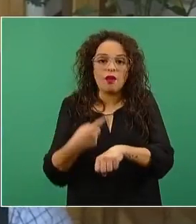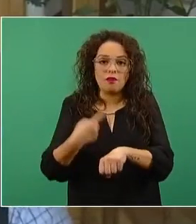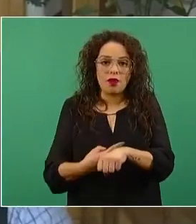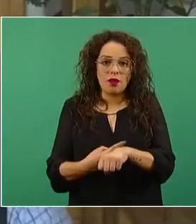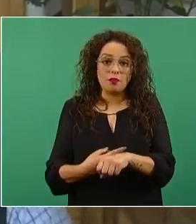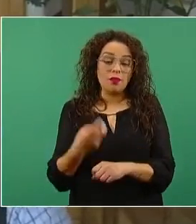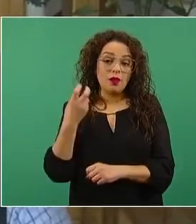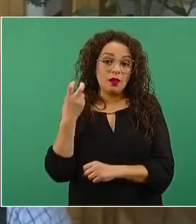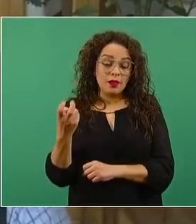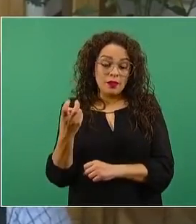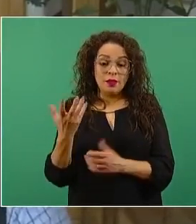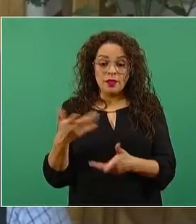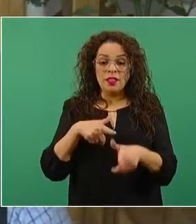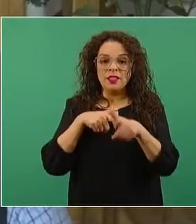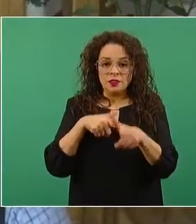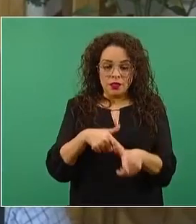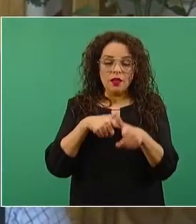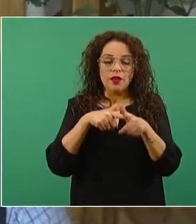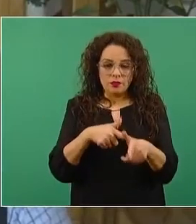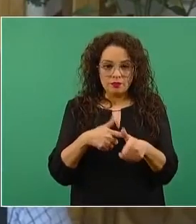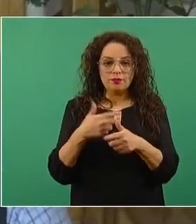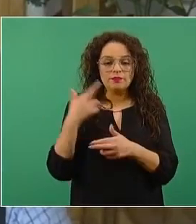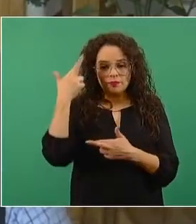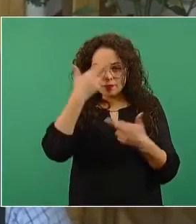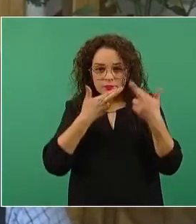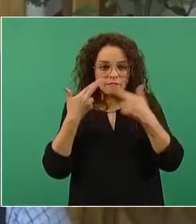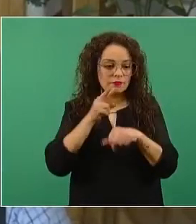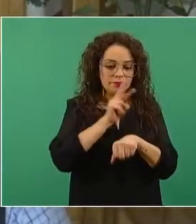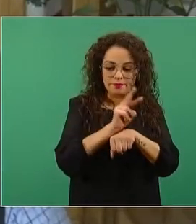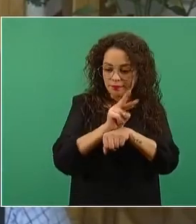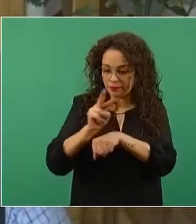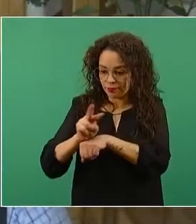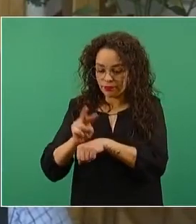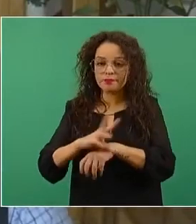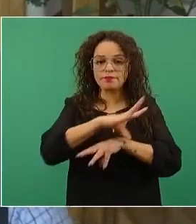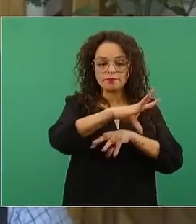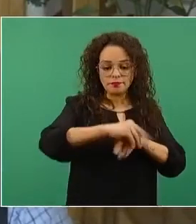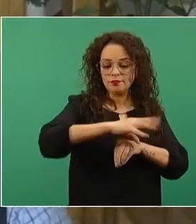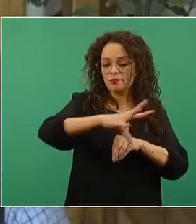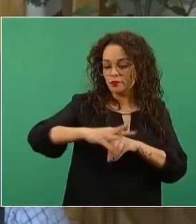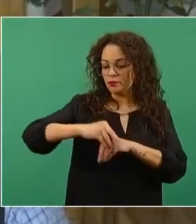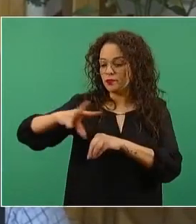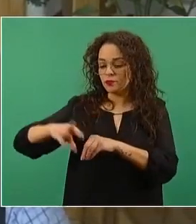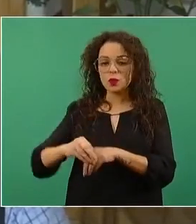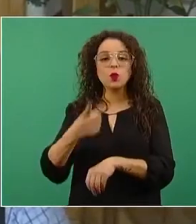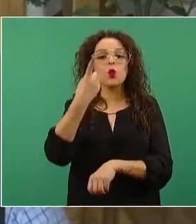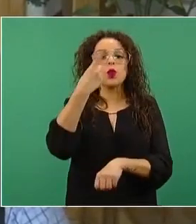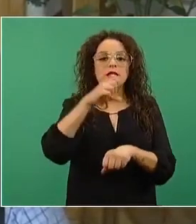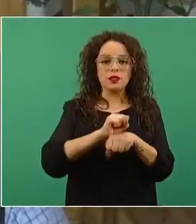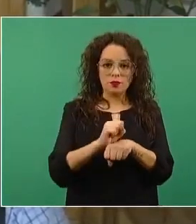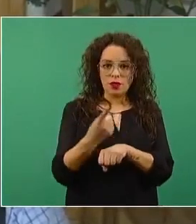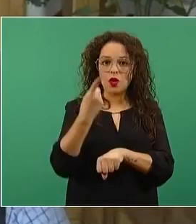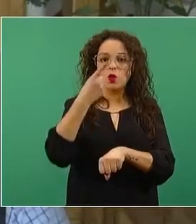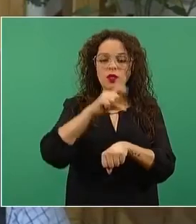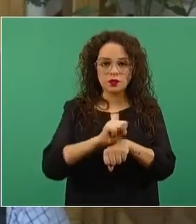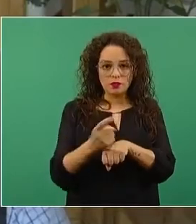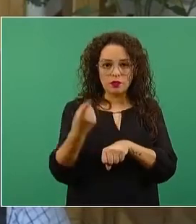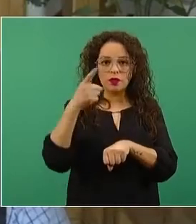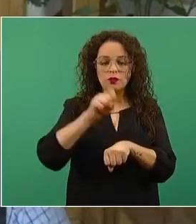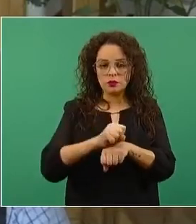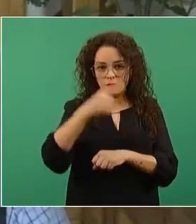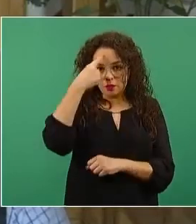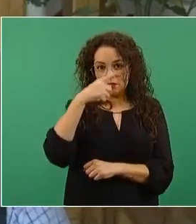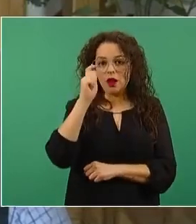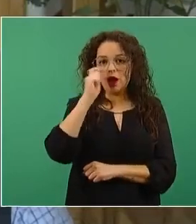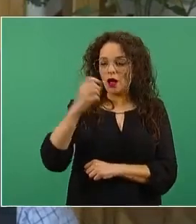continúa midiendo e integrando semanalmente a los indicadores del semáforo de